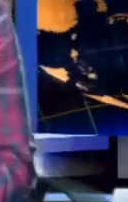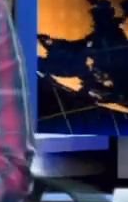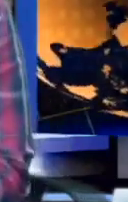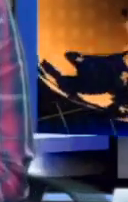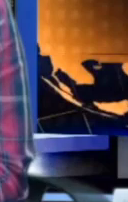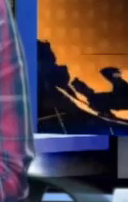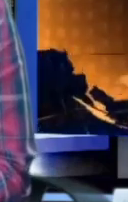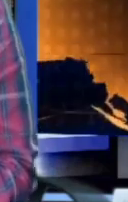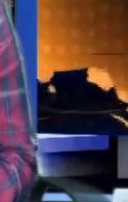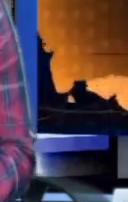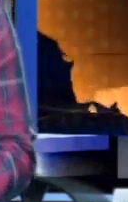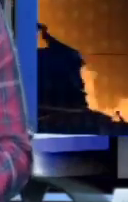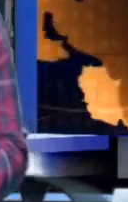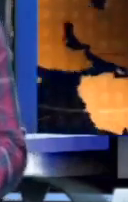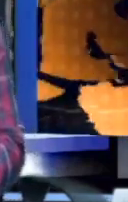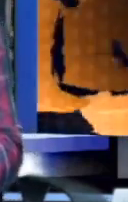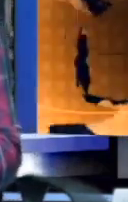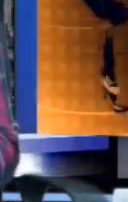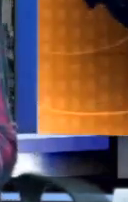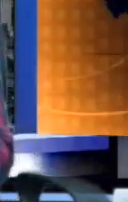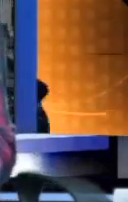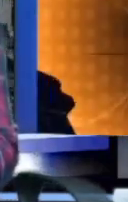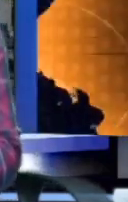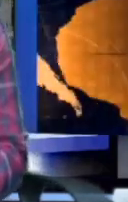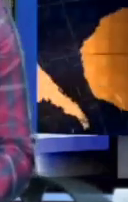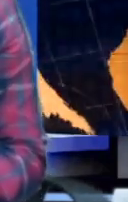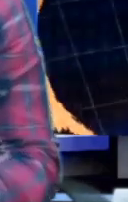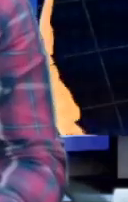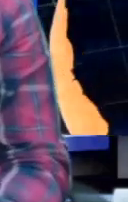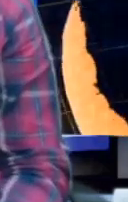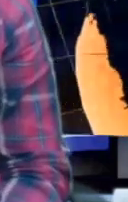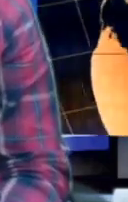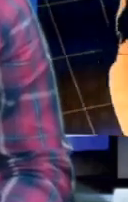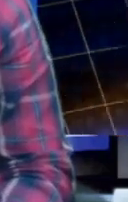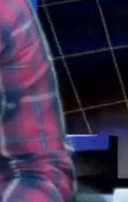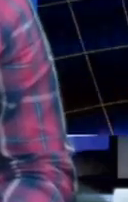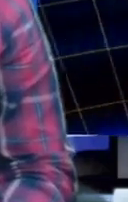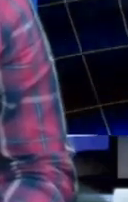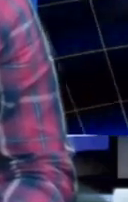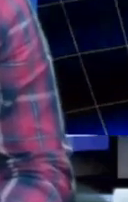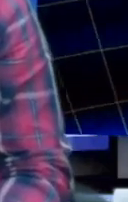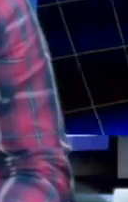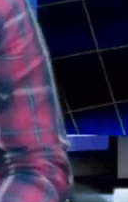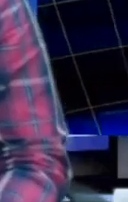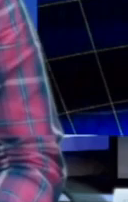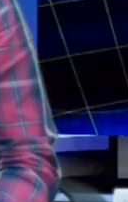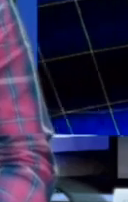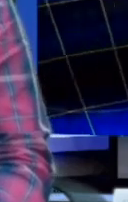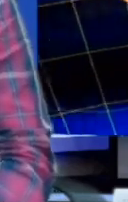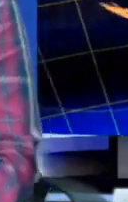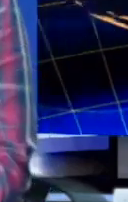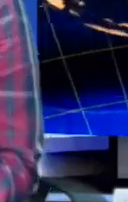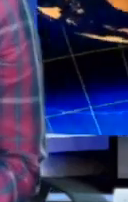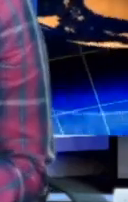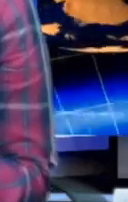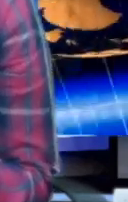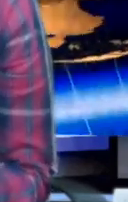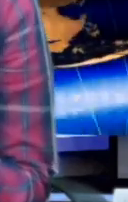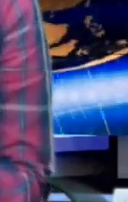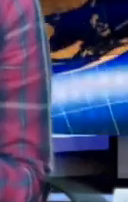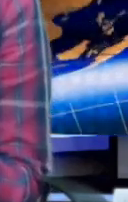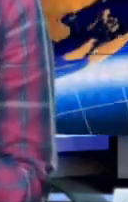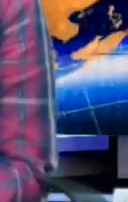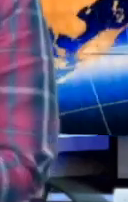del gobierno federal, representantes de los obreros y también representantes del sector